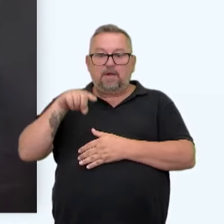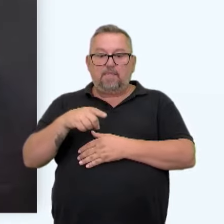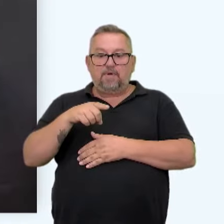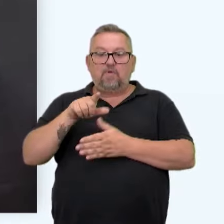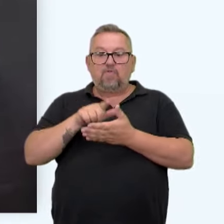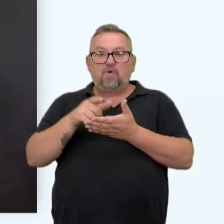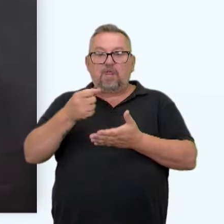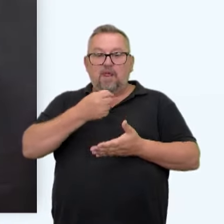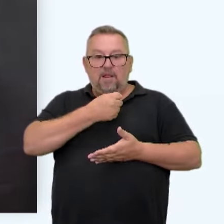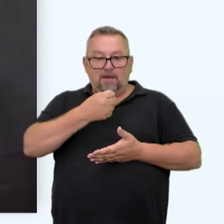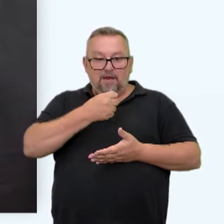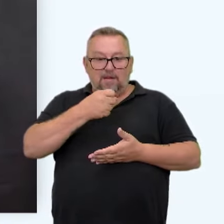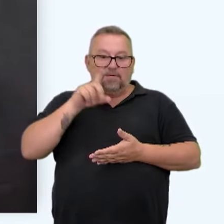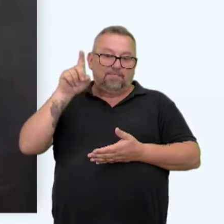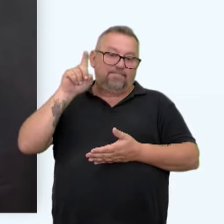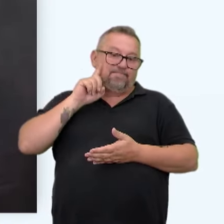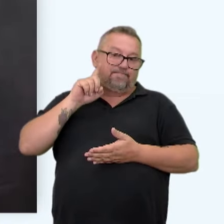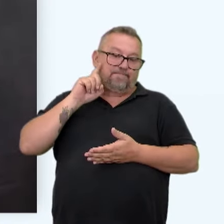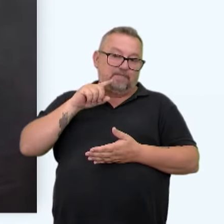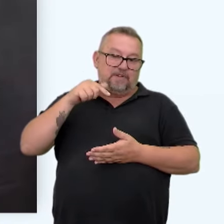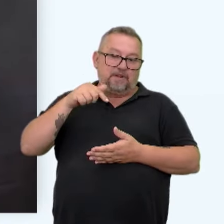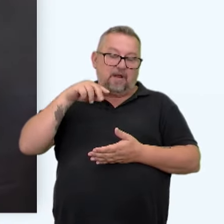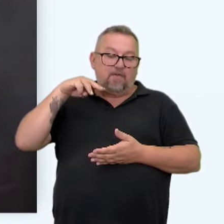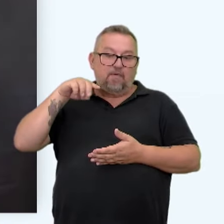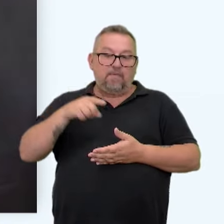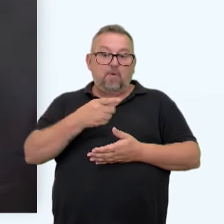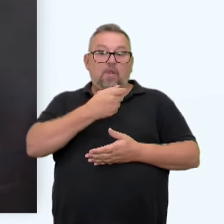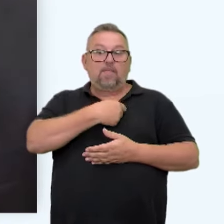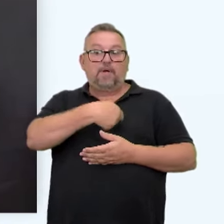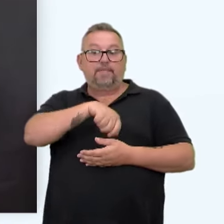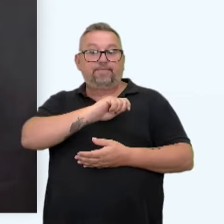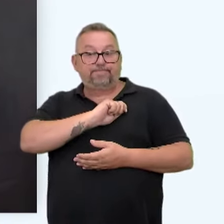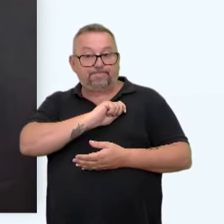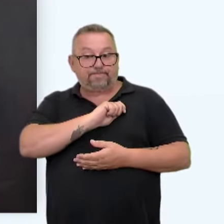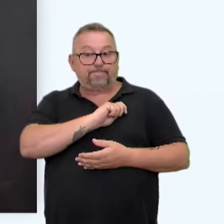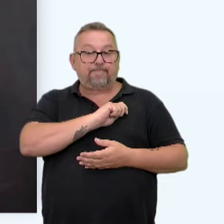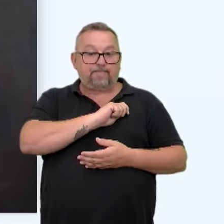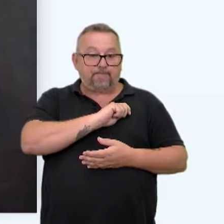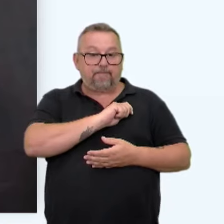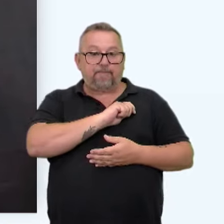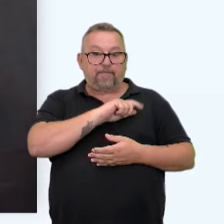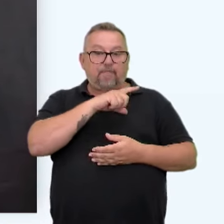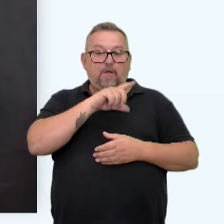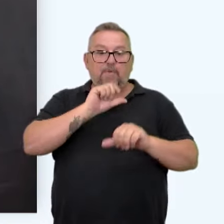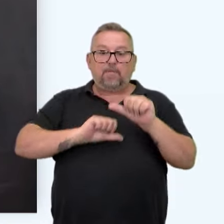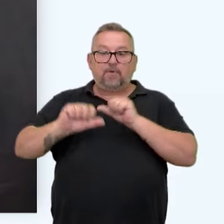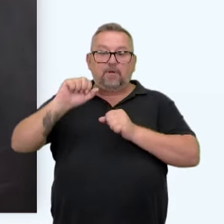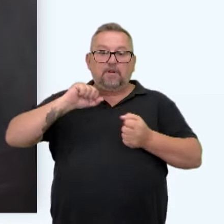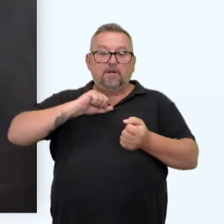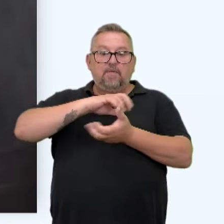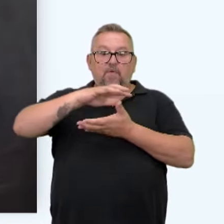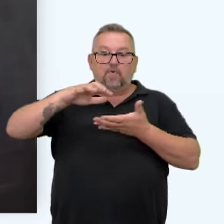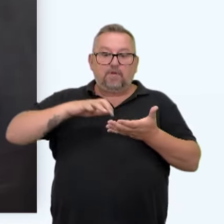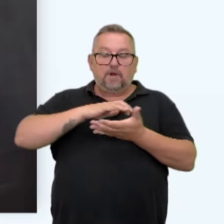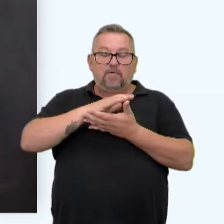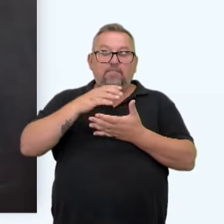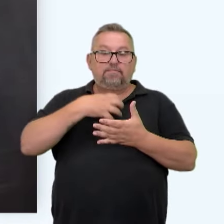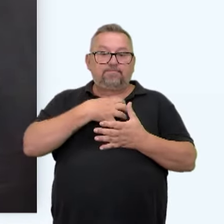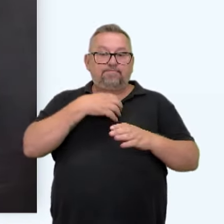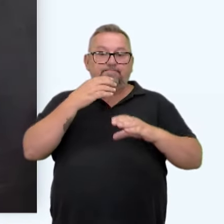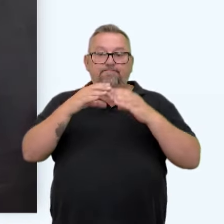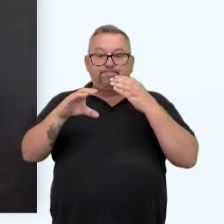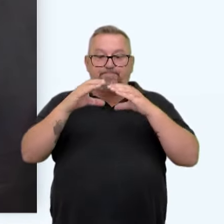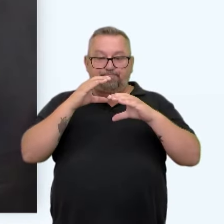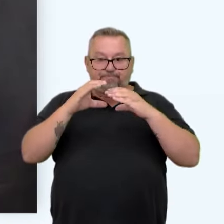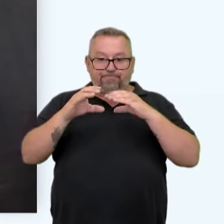40.000 periodistas en los Estados Unidos en los últimos años, 7.000 en España. Es decir, hay un cambio revolucionario en